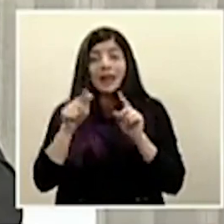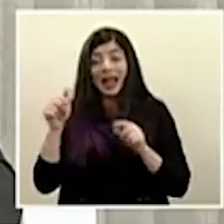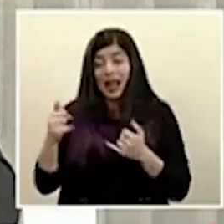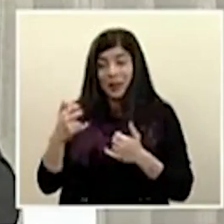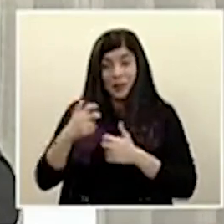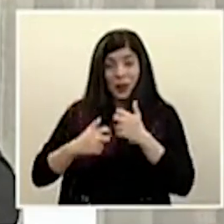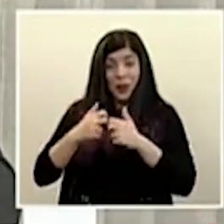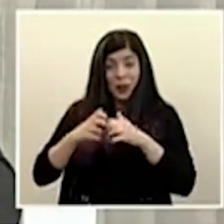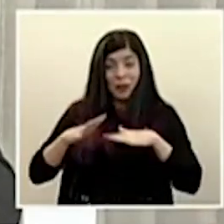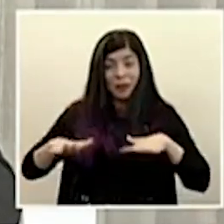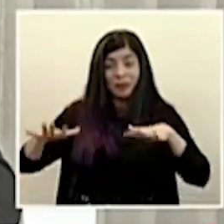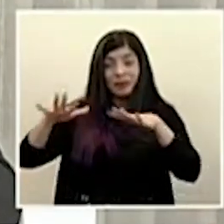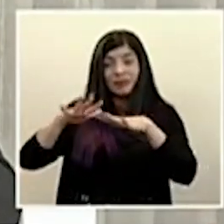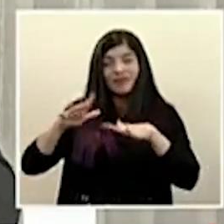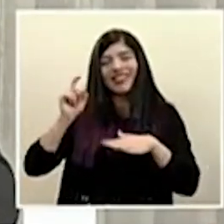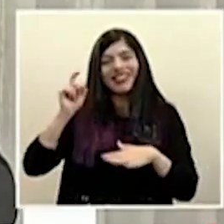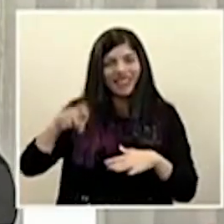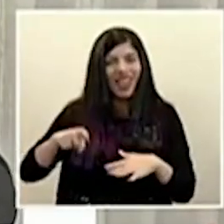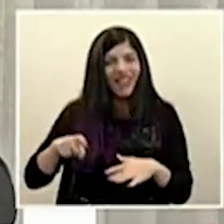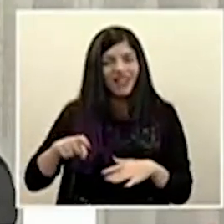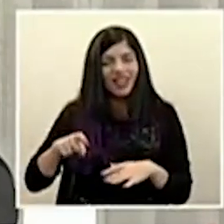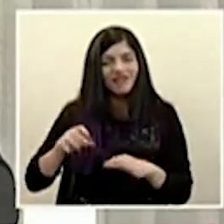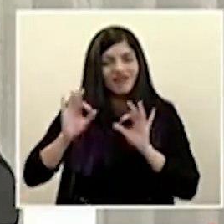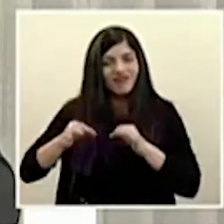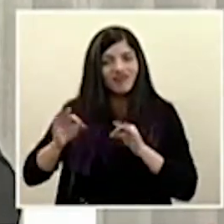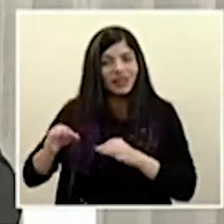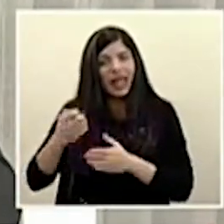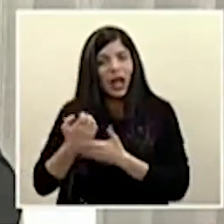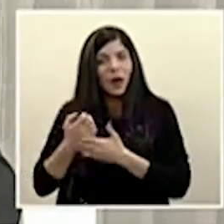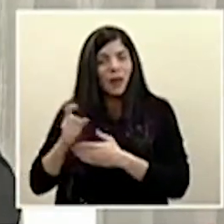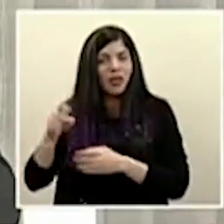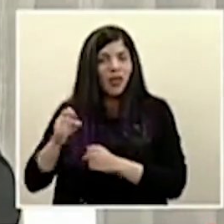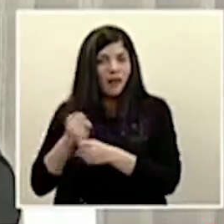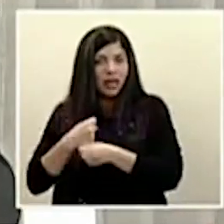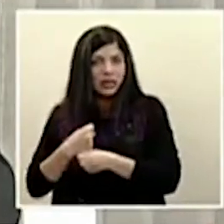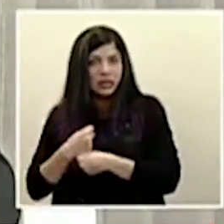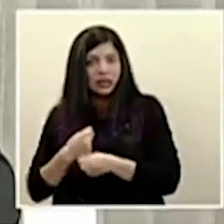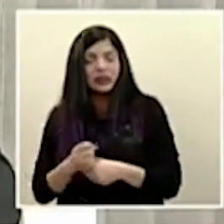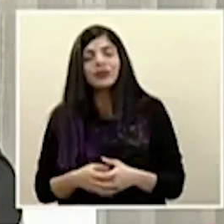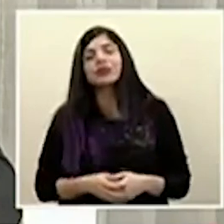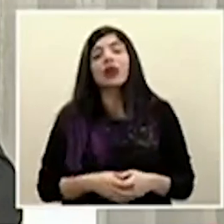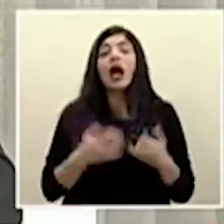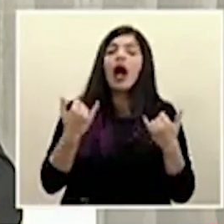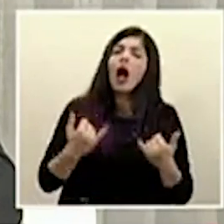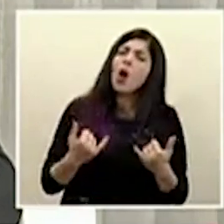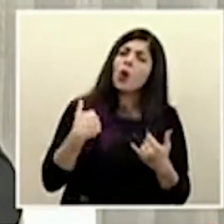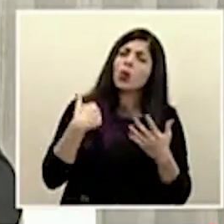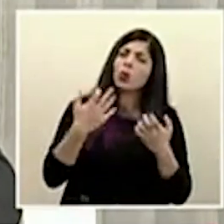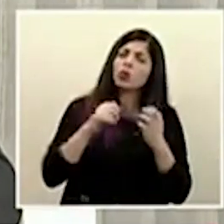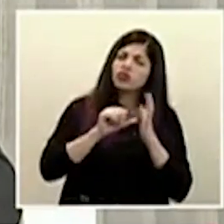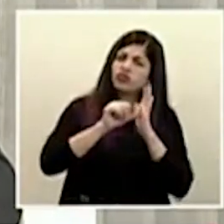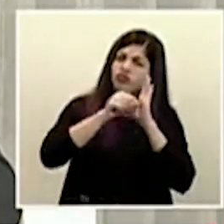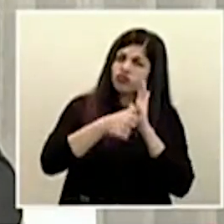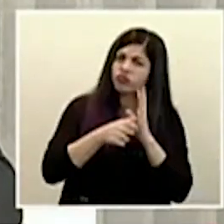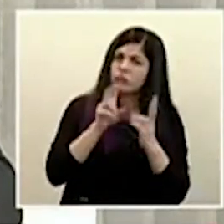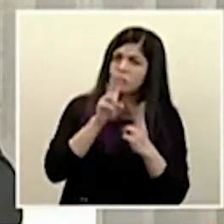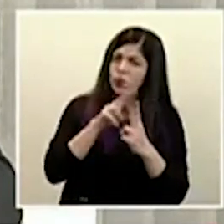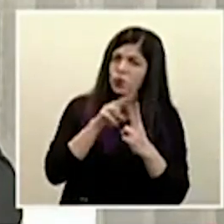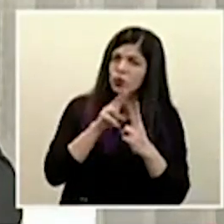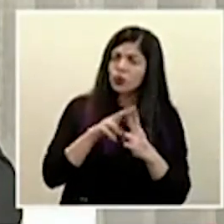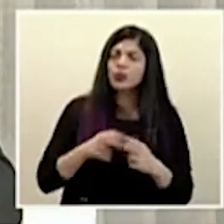crisis tendremos que tomar otras decisiones económicas. Ahora, aquí quiero subrayar dos